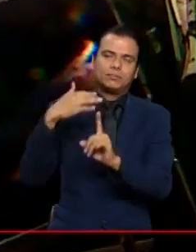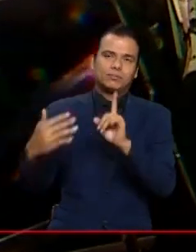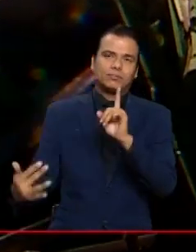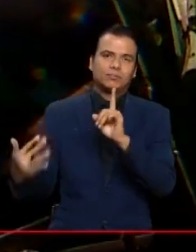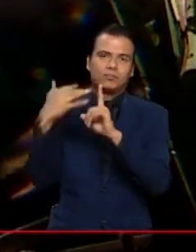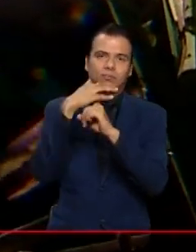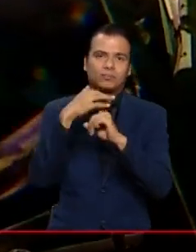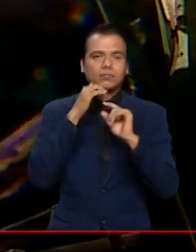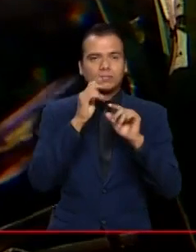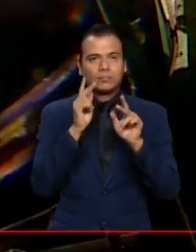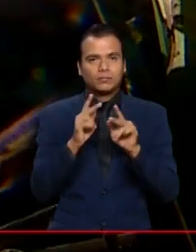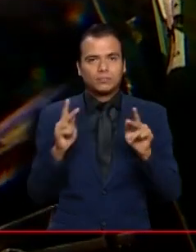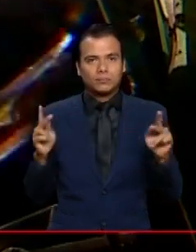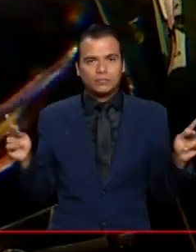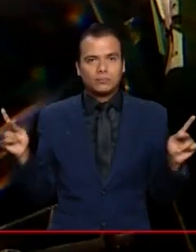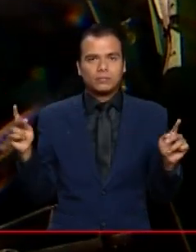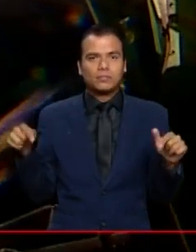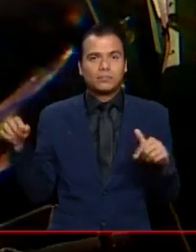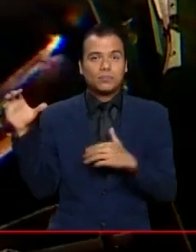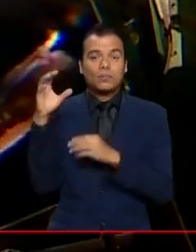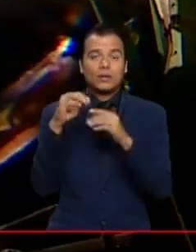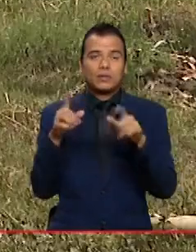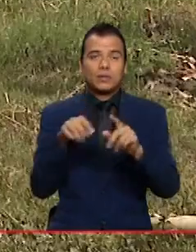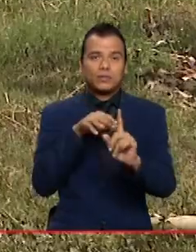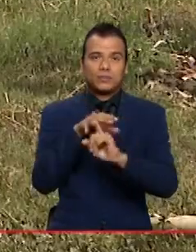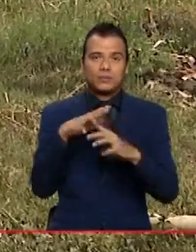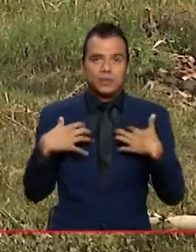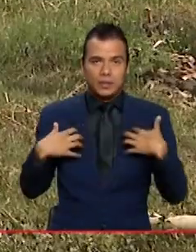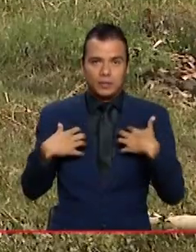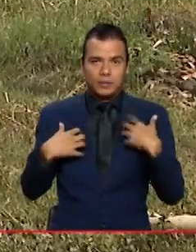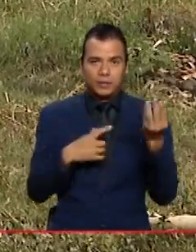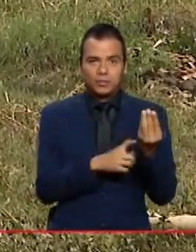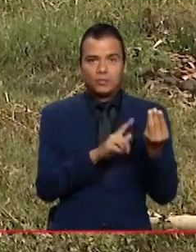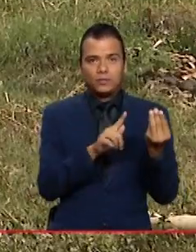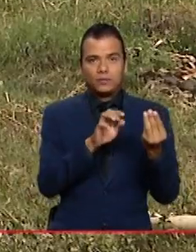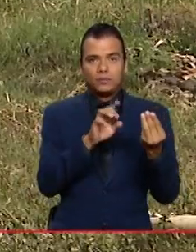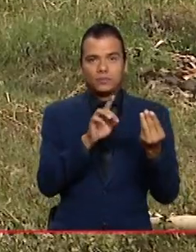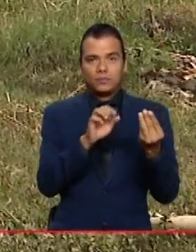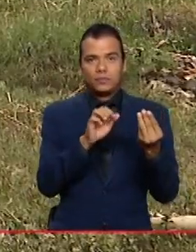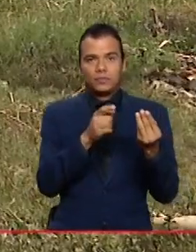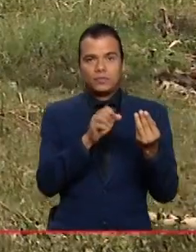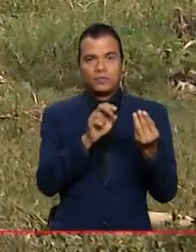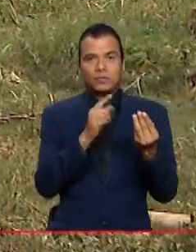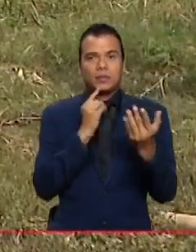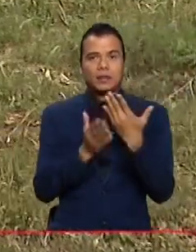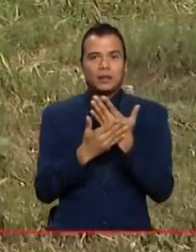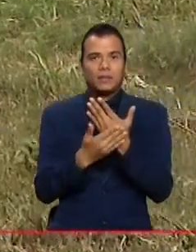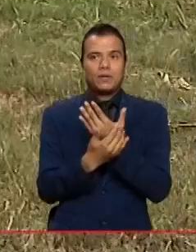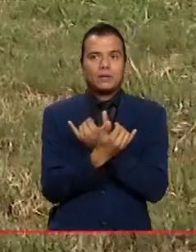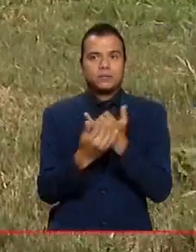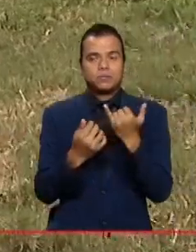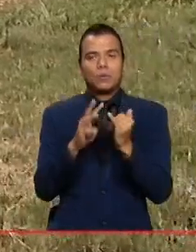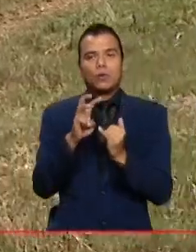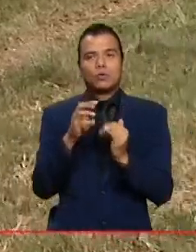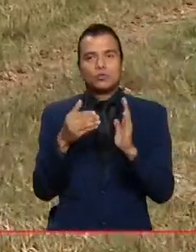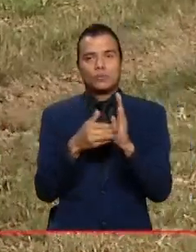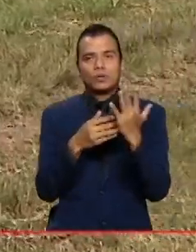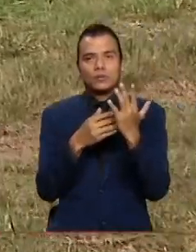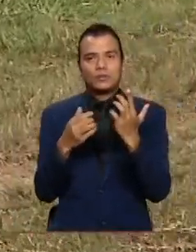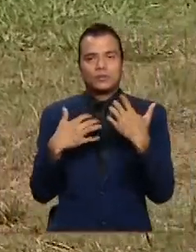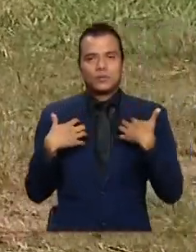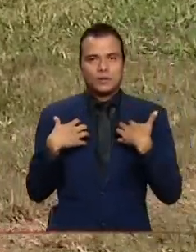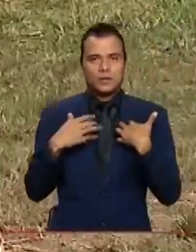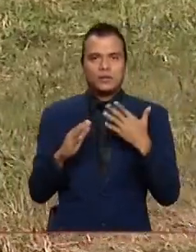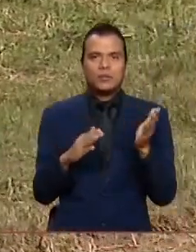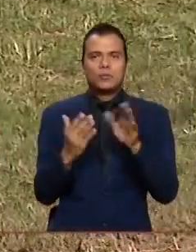están sufriendo los animales. Según Fedegan, al 15 de enero se habían reportado 8.900 animales muertos por deshidratación y